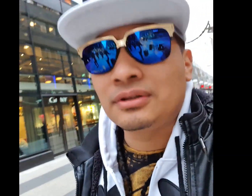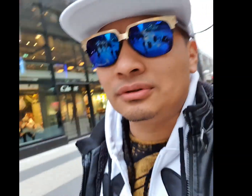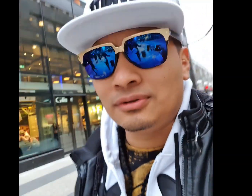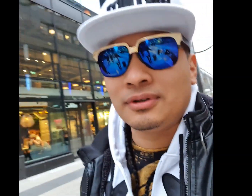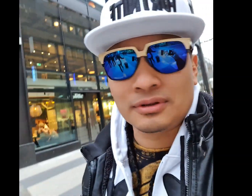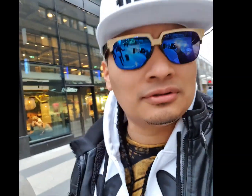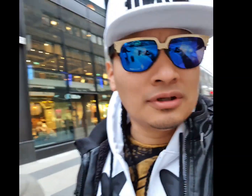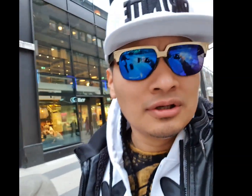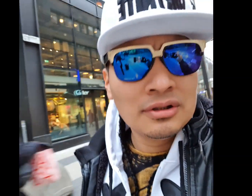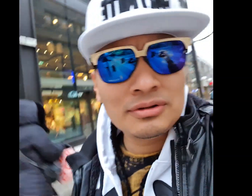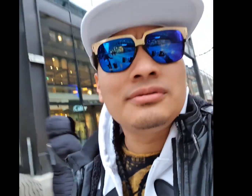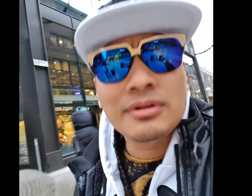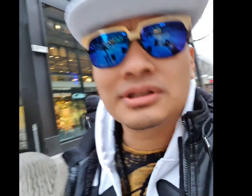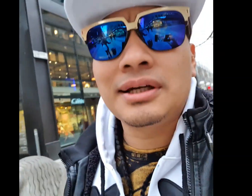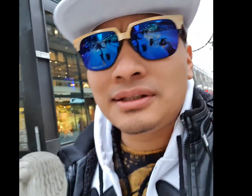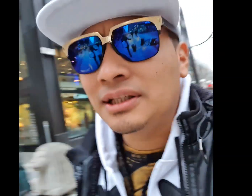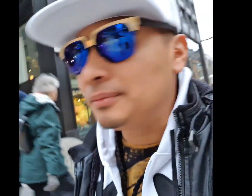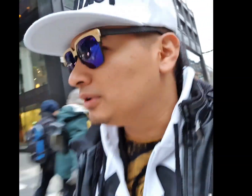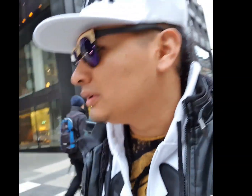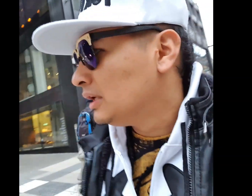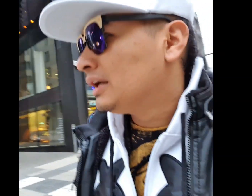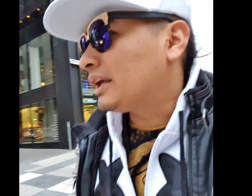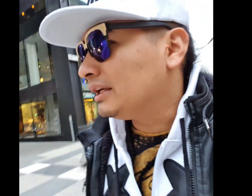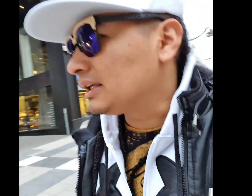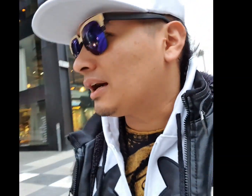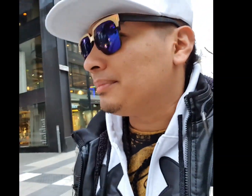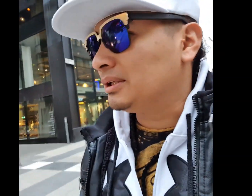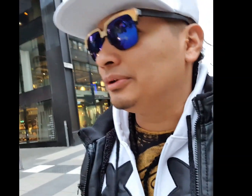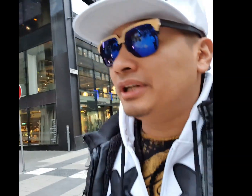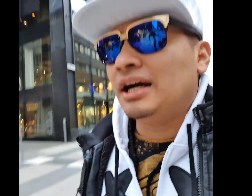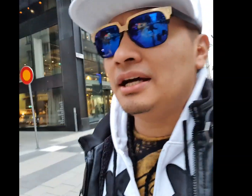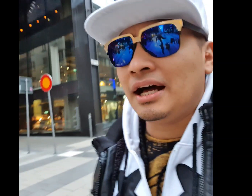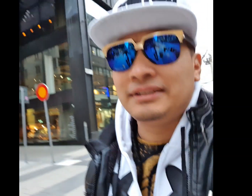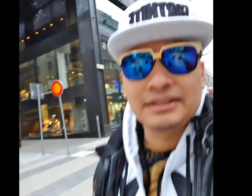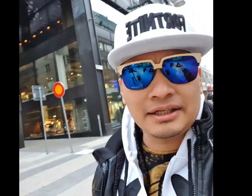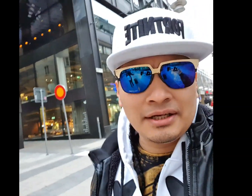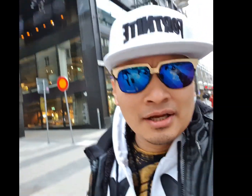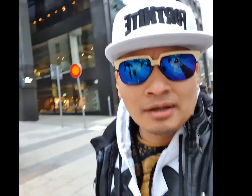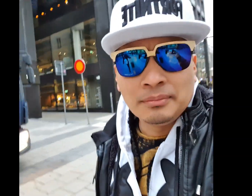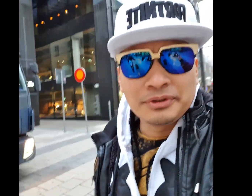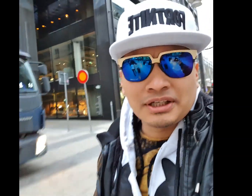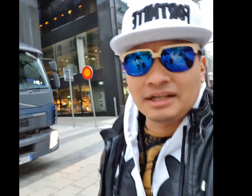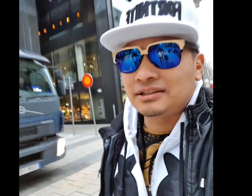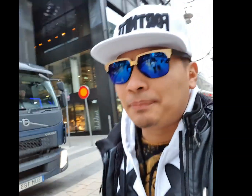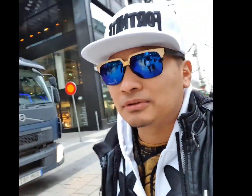qué no hacerlo nosotros? Son cosas que tenemos que ir cambiando ya. Así que